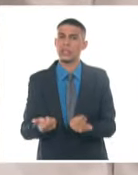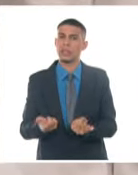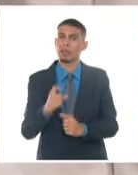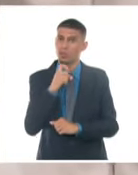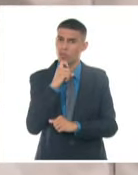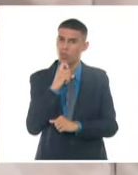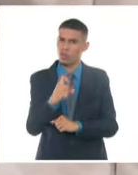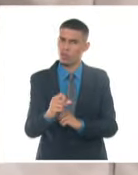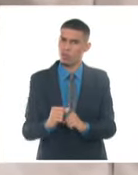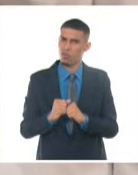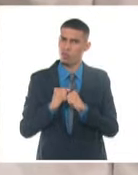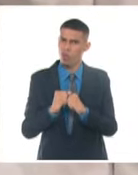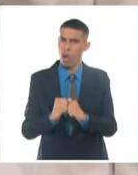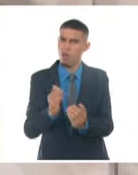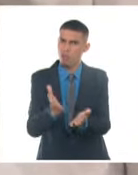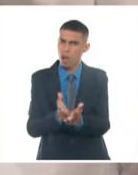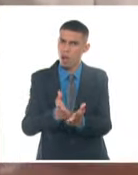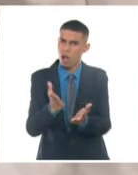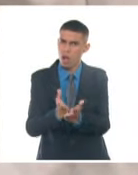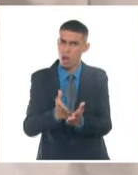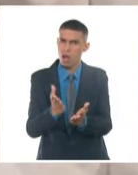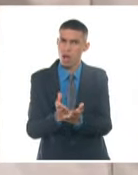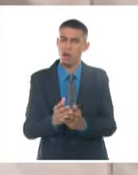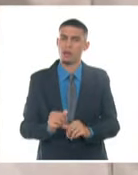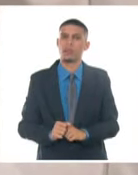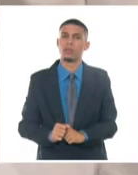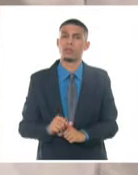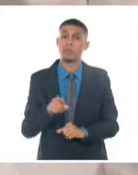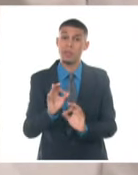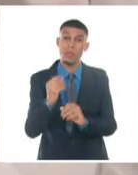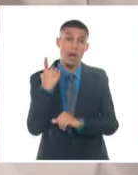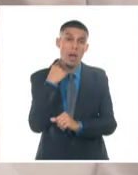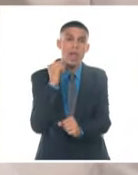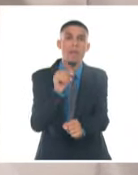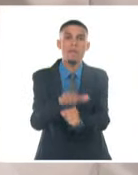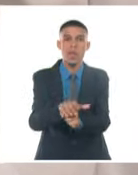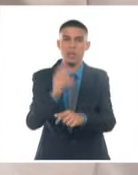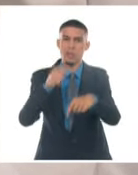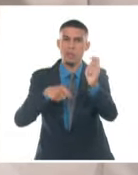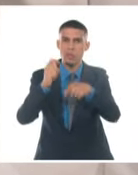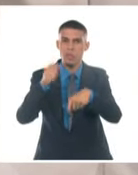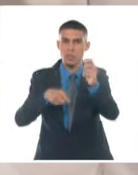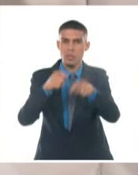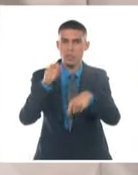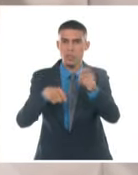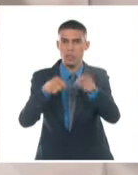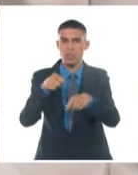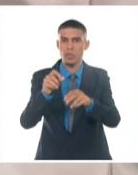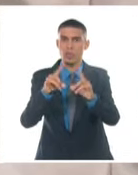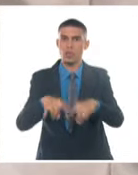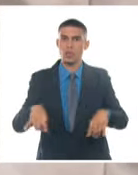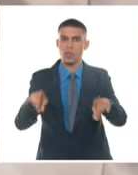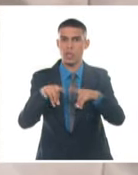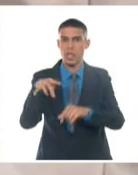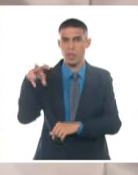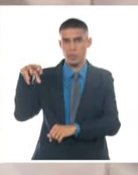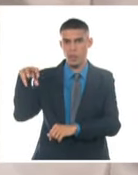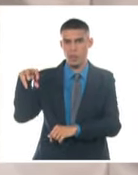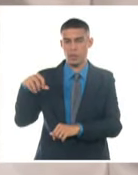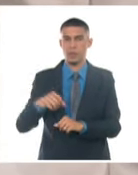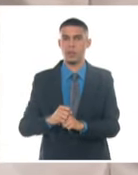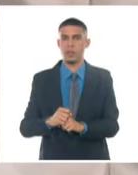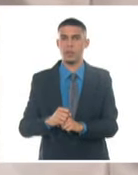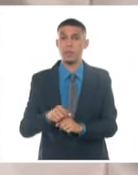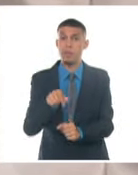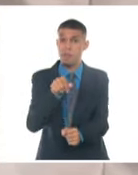muy fuerte y ya en ese año se inicia la cirugía en un cidad de pinas de Río comienza por primera vez donde